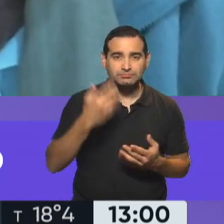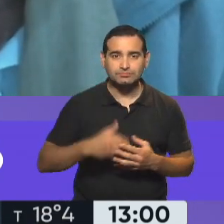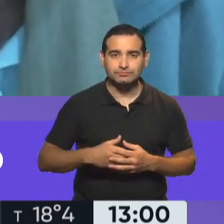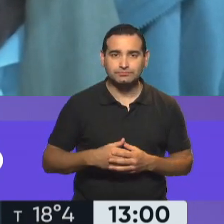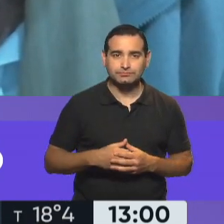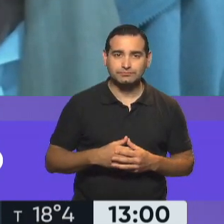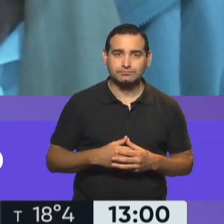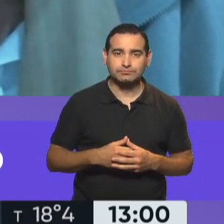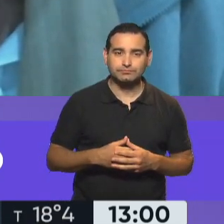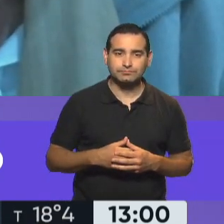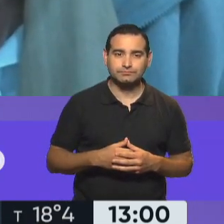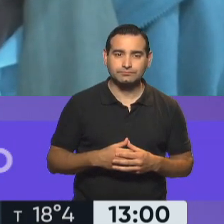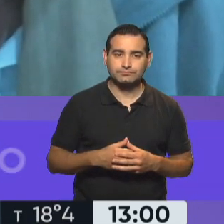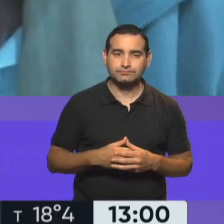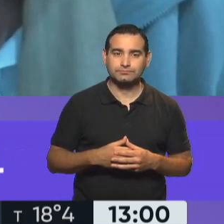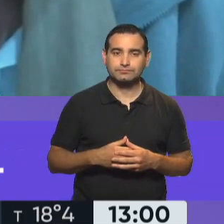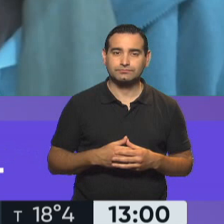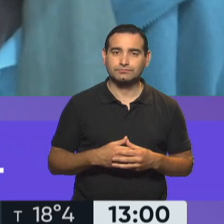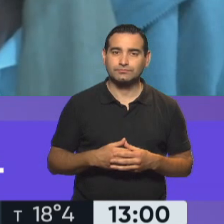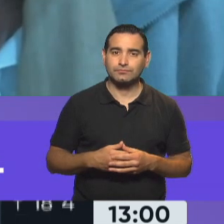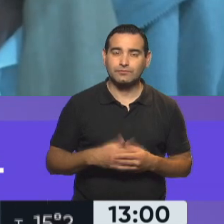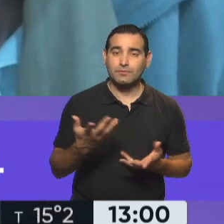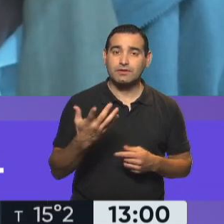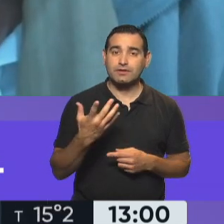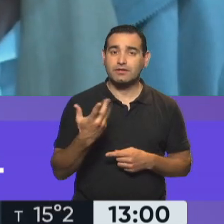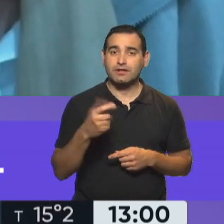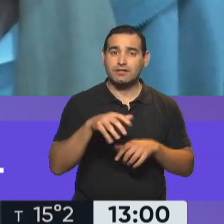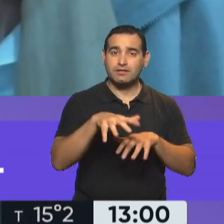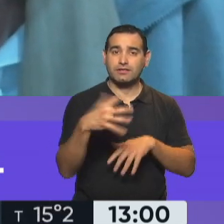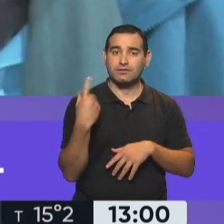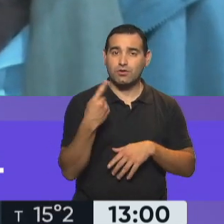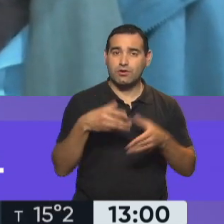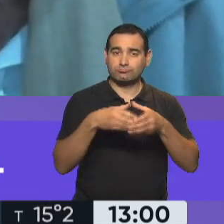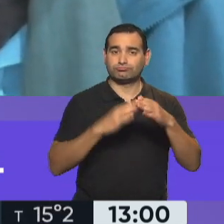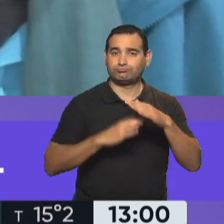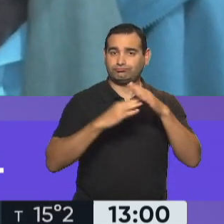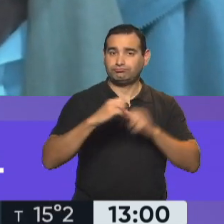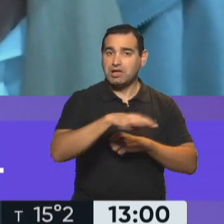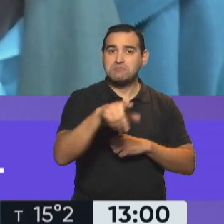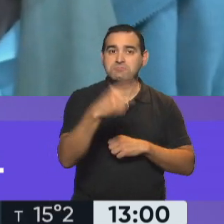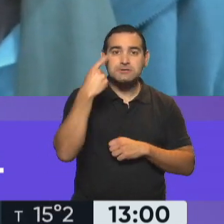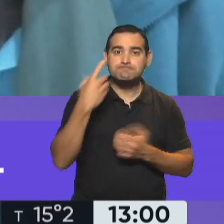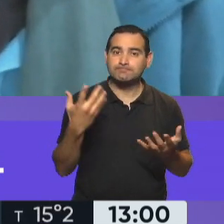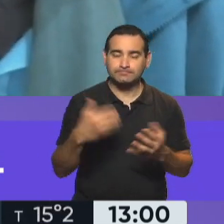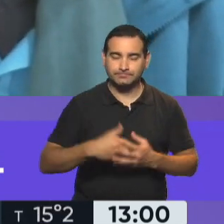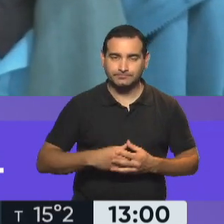de esta situación y la actitud que está teniendo la dirigencia agraria en este contexto,